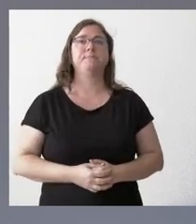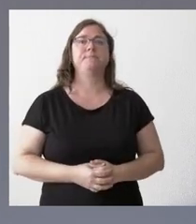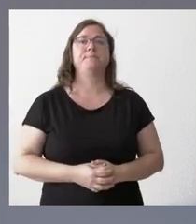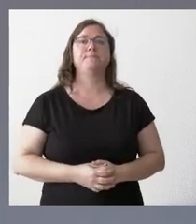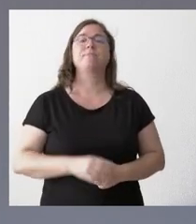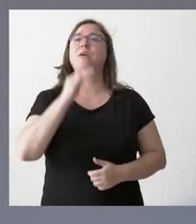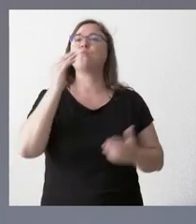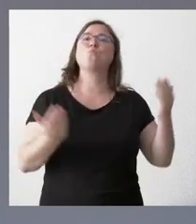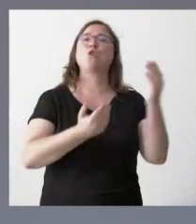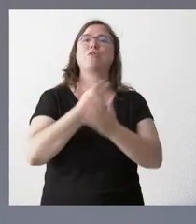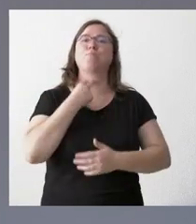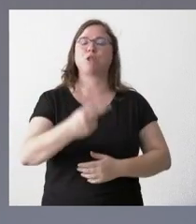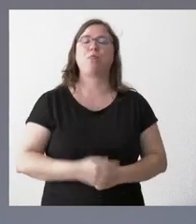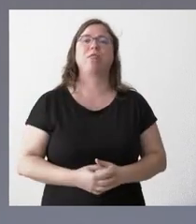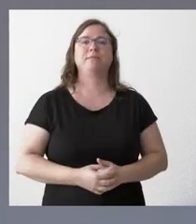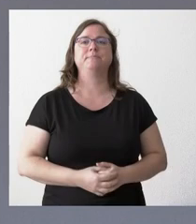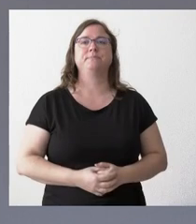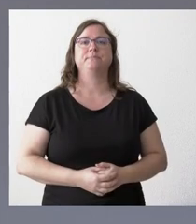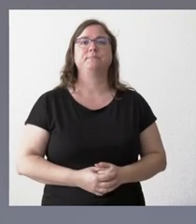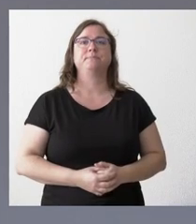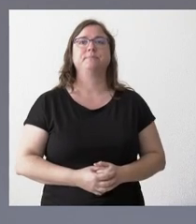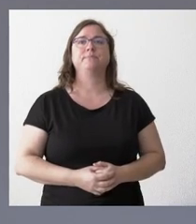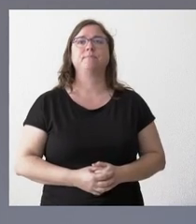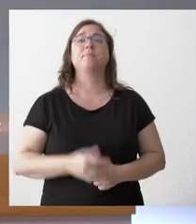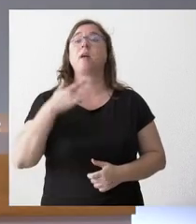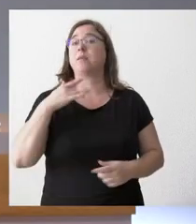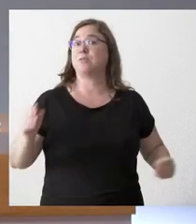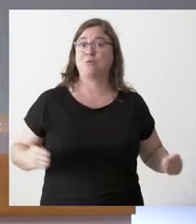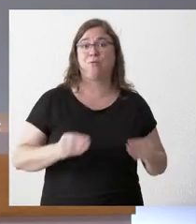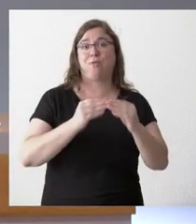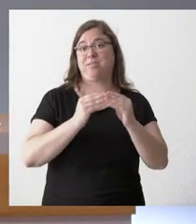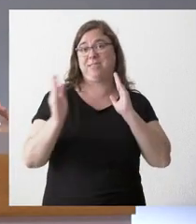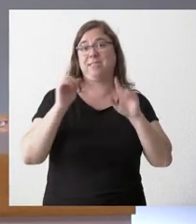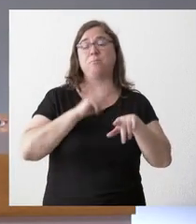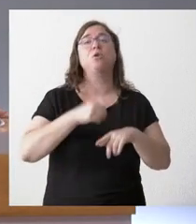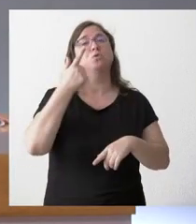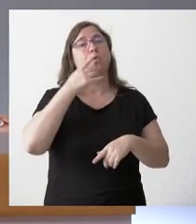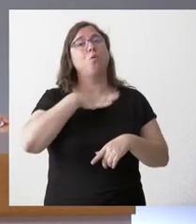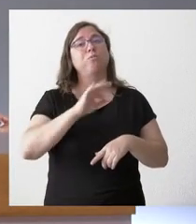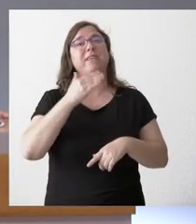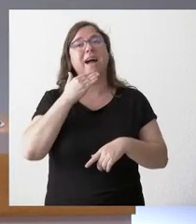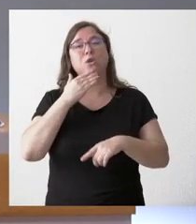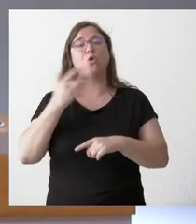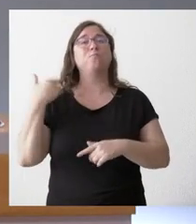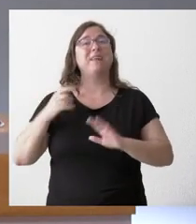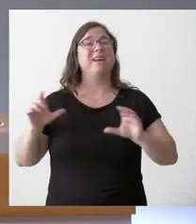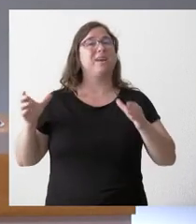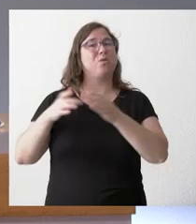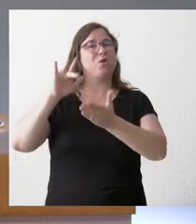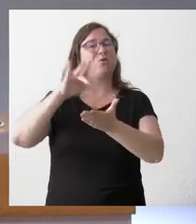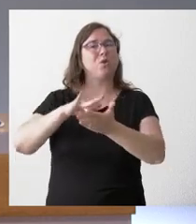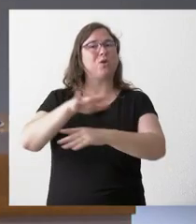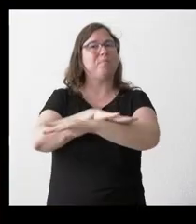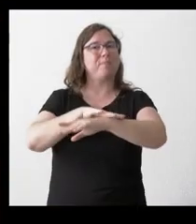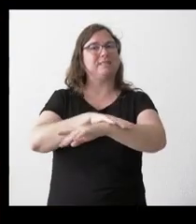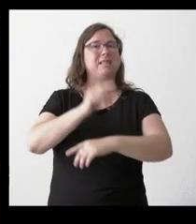Buenos días, portavoz. Sí. Por aquí. Ha coincidido en el tiempo, pero no sé si nos puede hacer una valoración de la reunión que acaban de mantener el